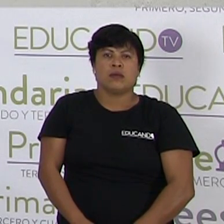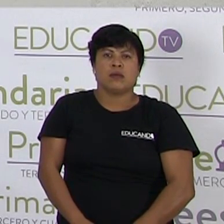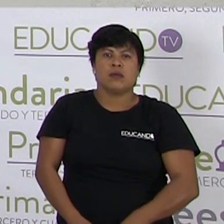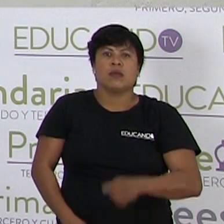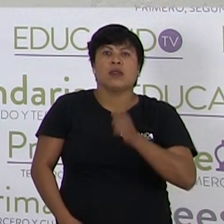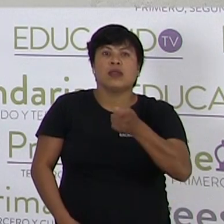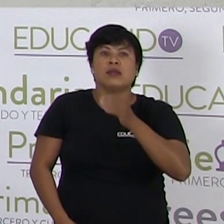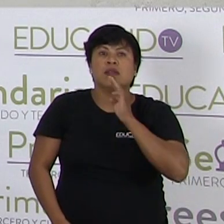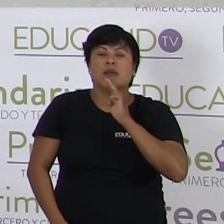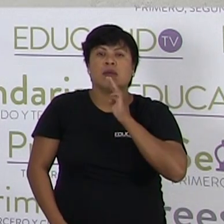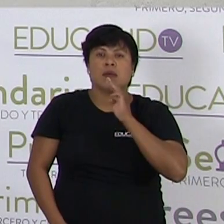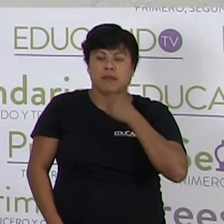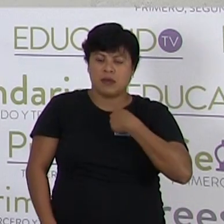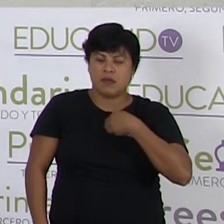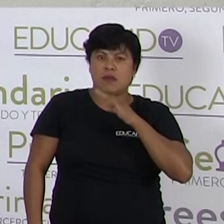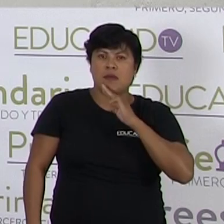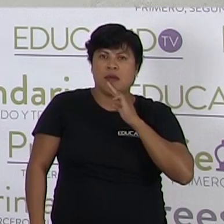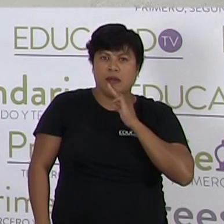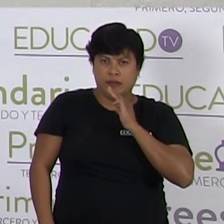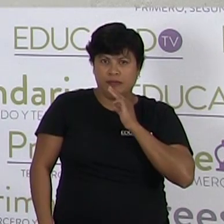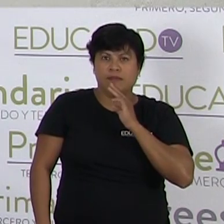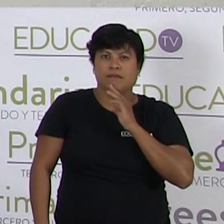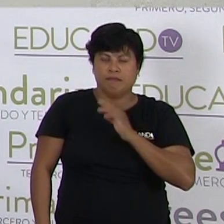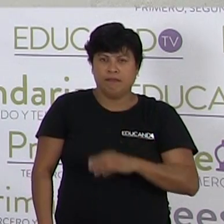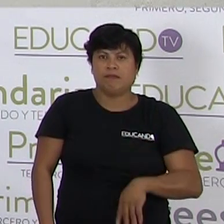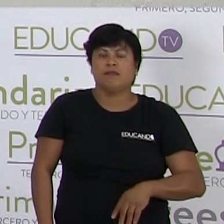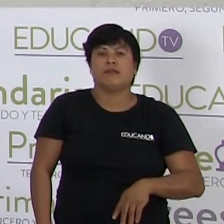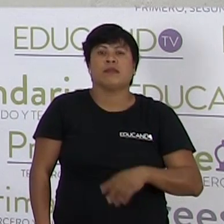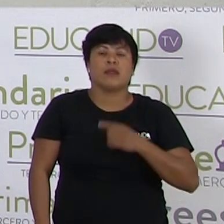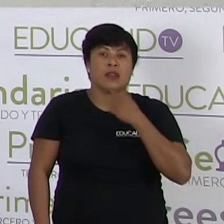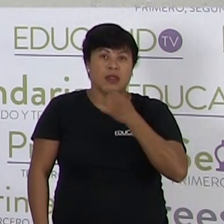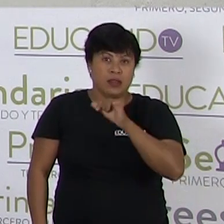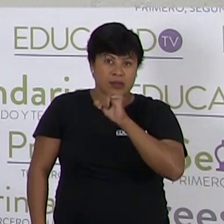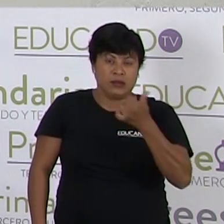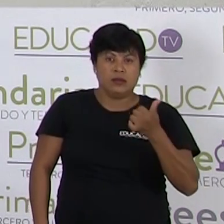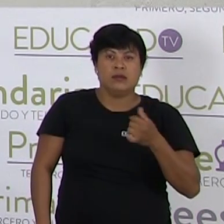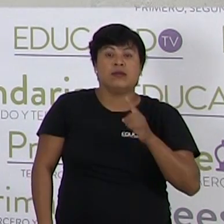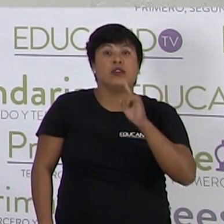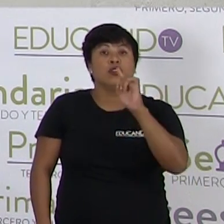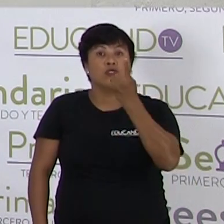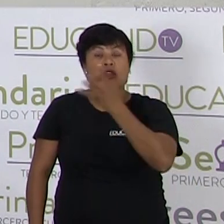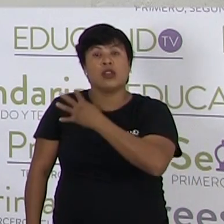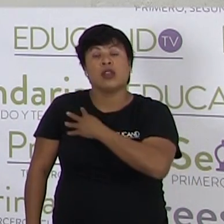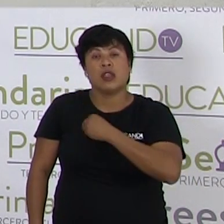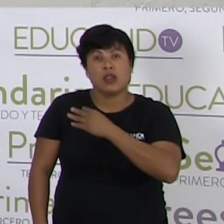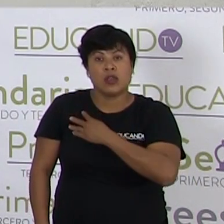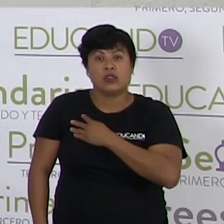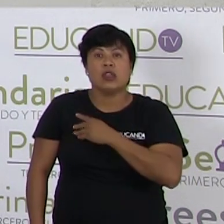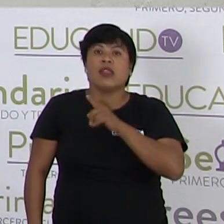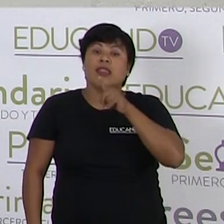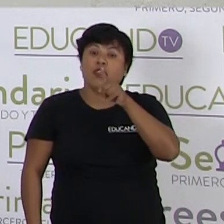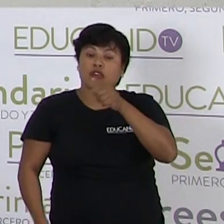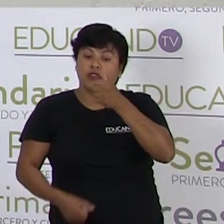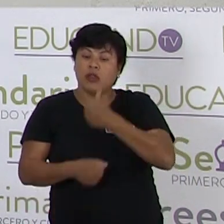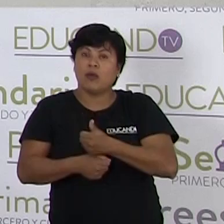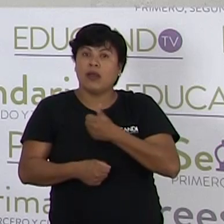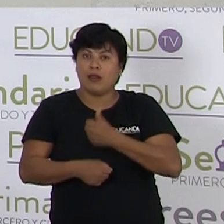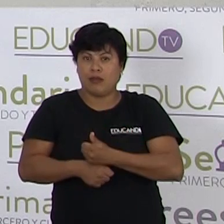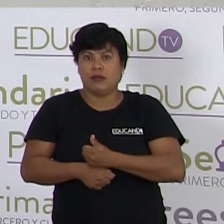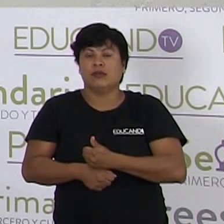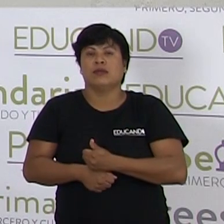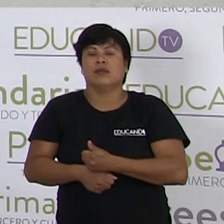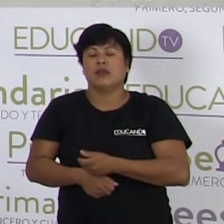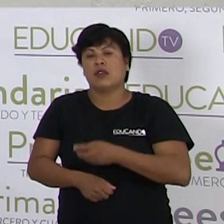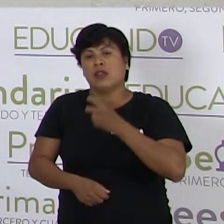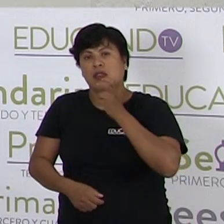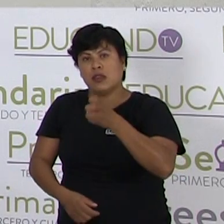Es la mamá, mi madre. Dice lo siguiente: son hijos de tus abuelos,